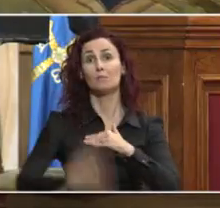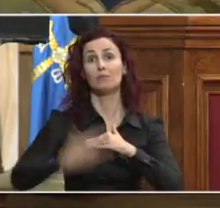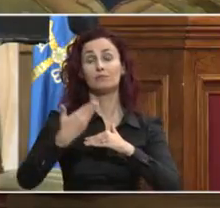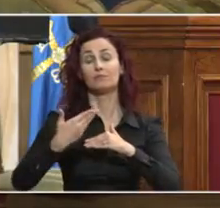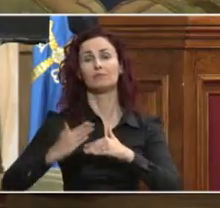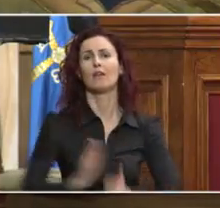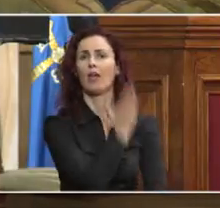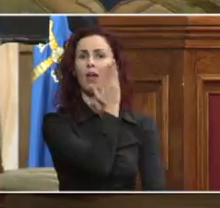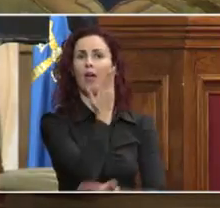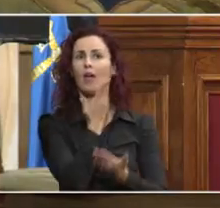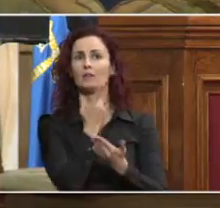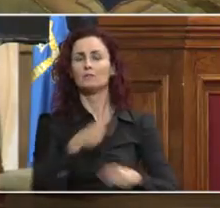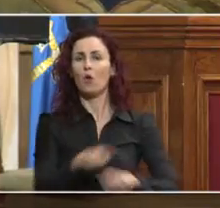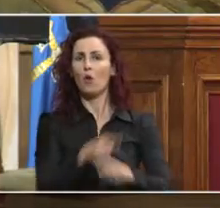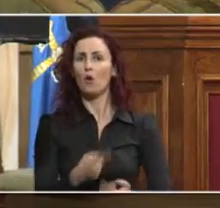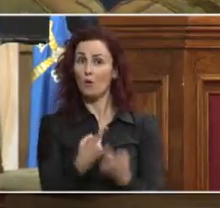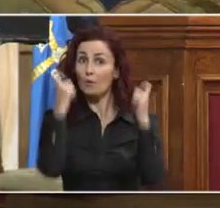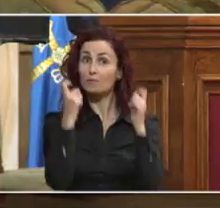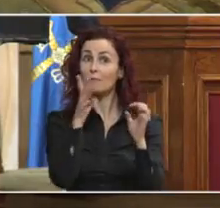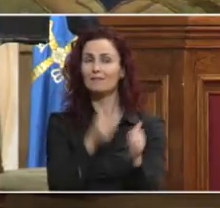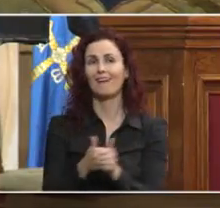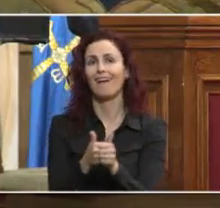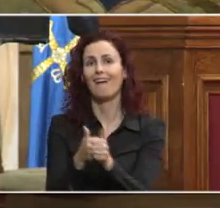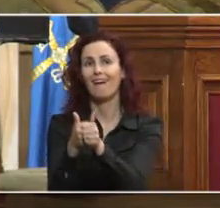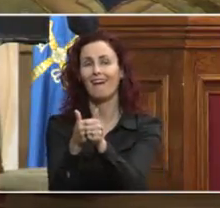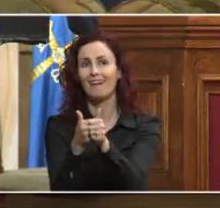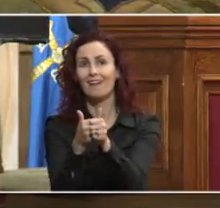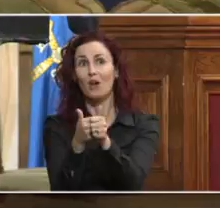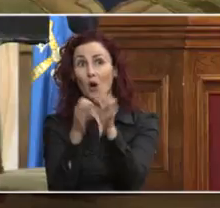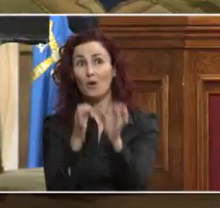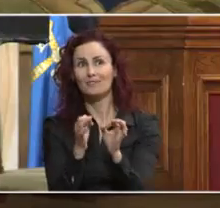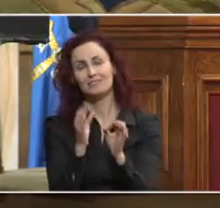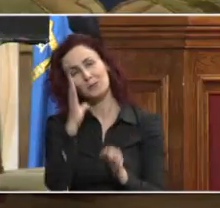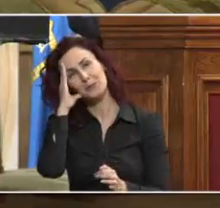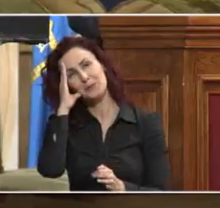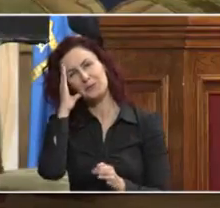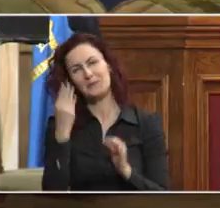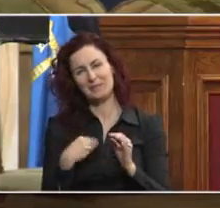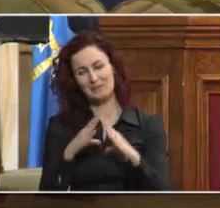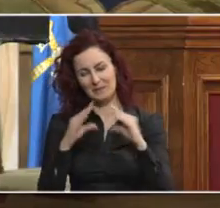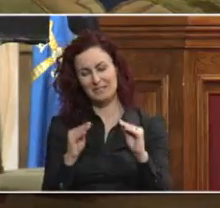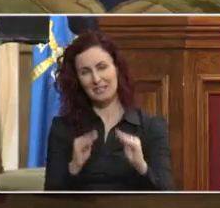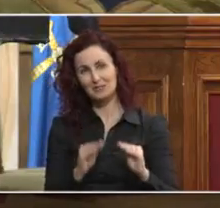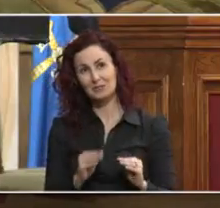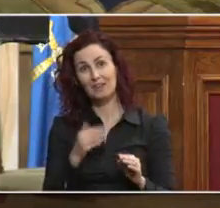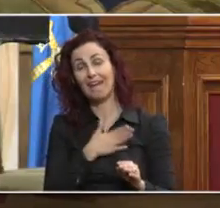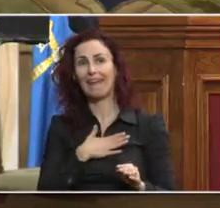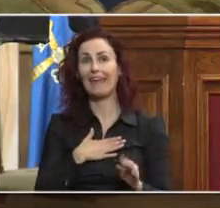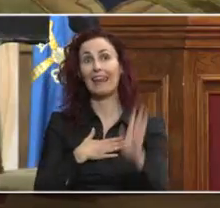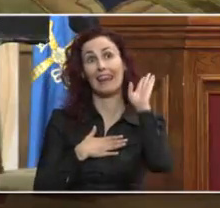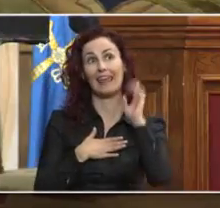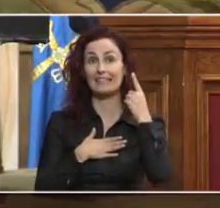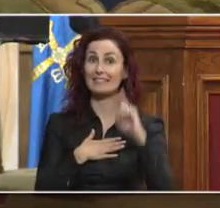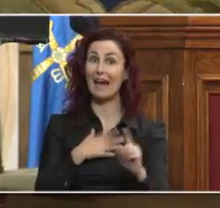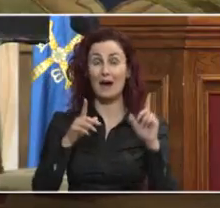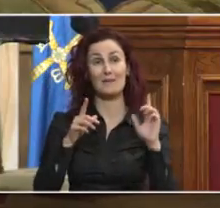su obra, como cuando sigue a una joven pareja en los dormitorios de la Universidad de Wildstone con el objeto de presmágenes